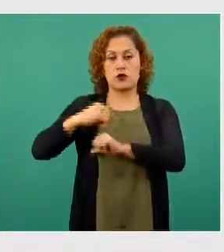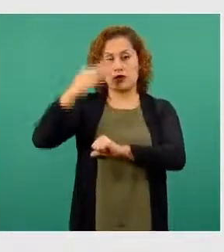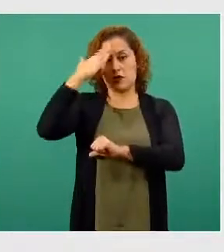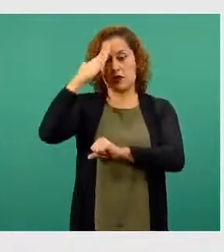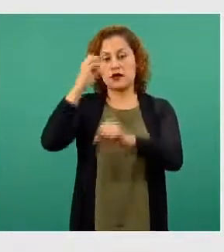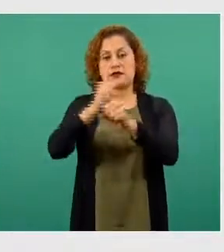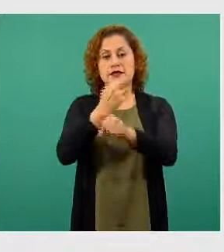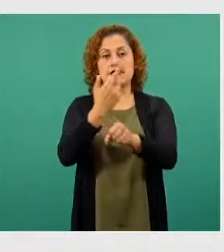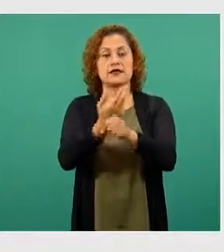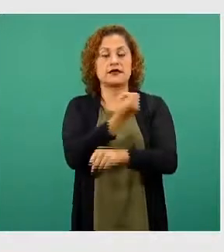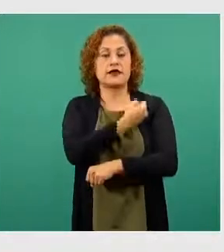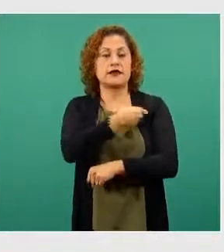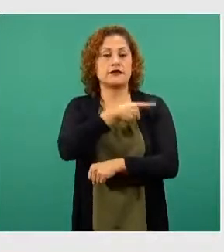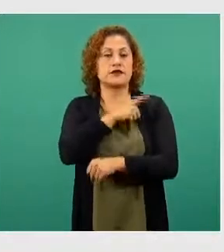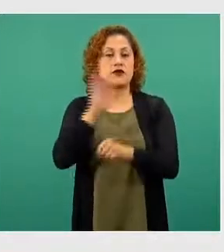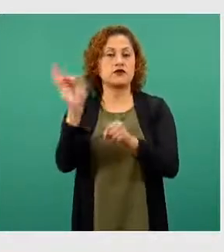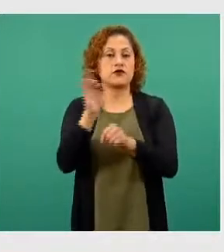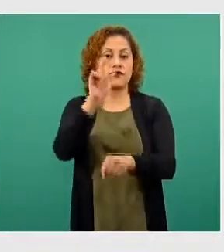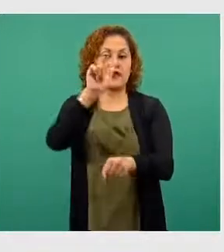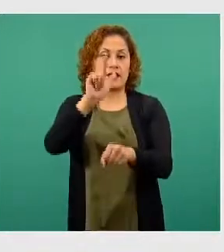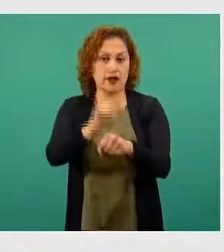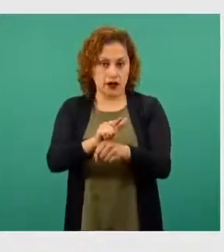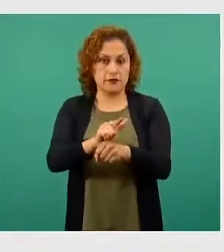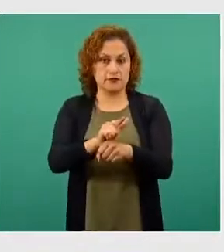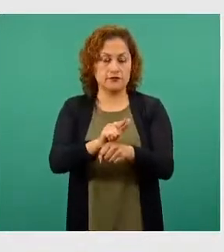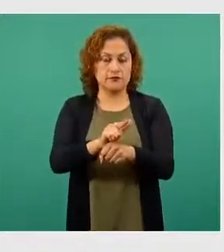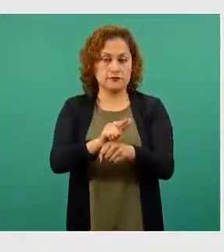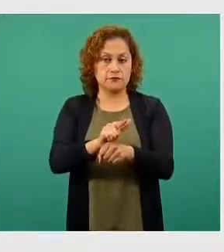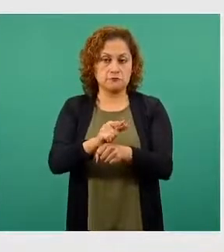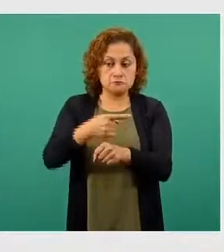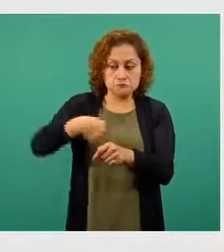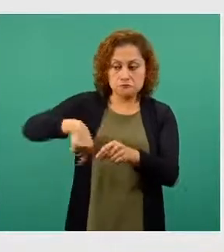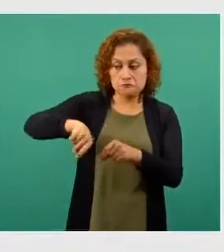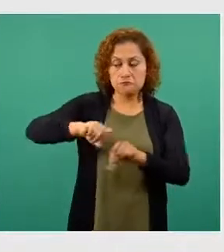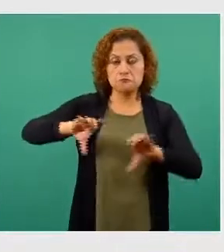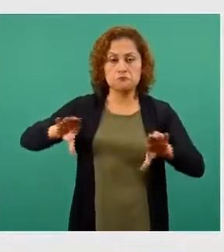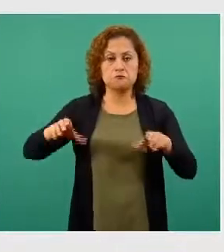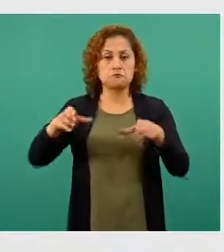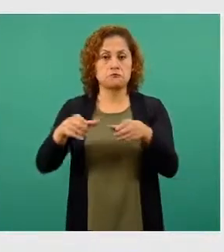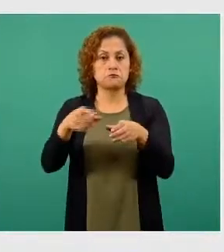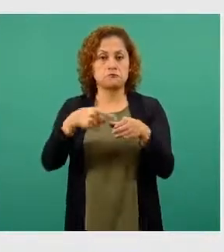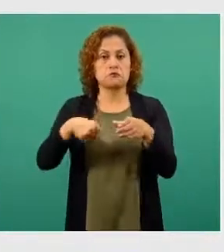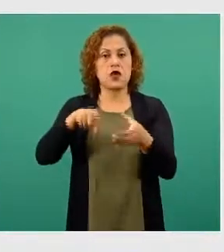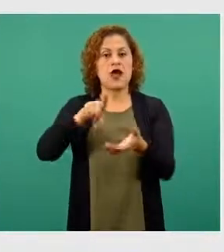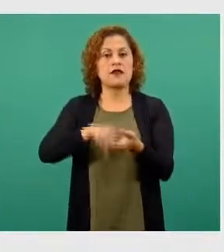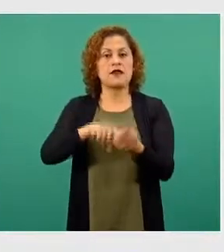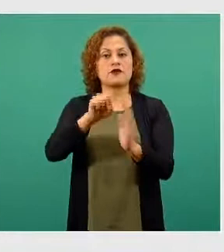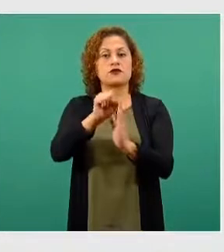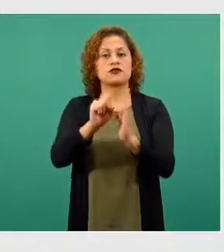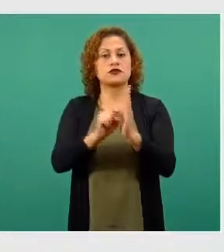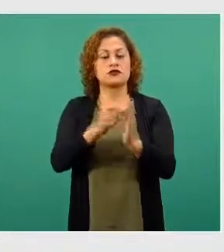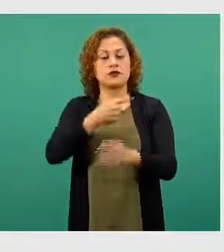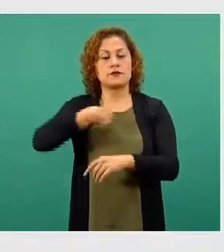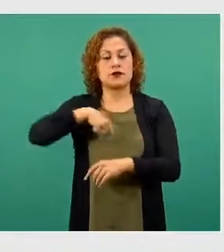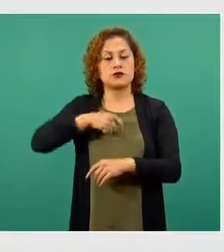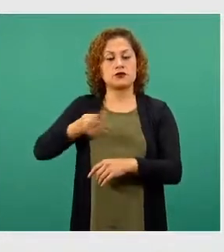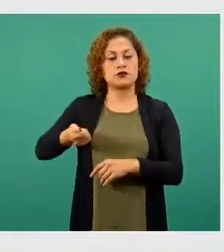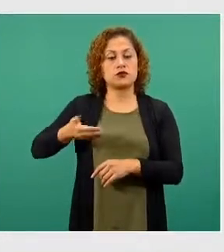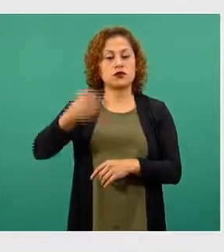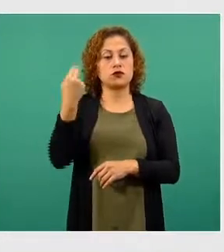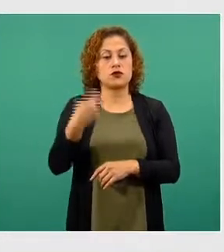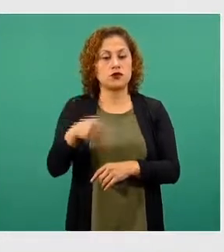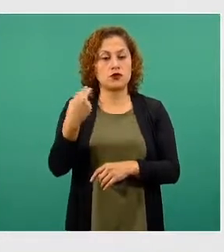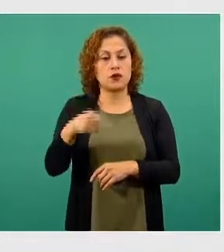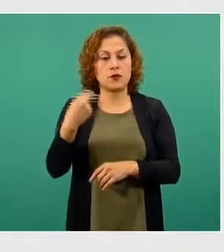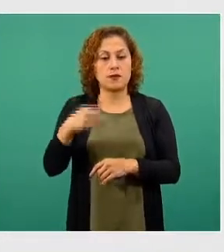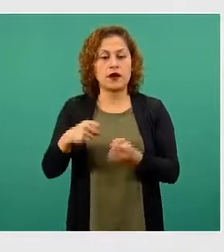Federal, logramos también interactuar en un sistema que llamamos Fundamentos Básicos del